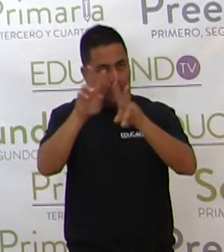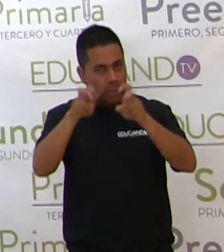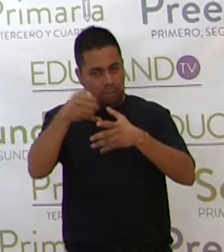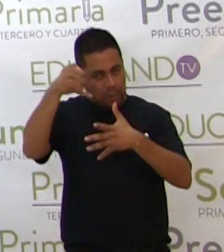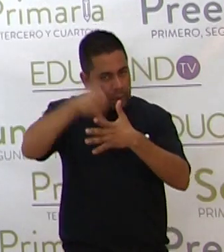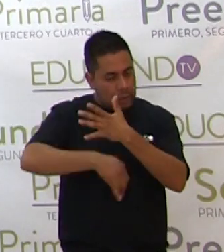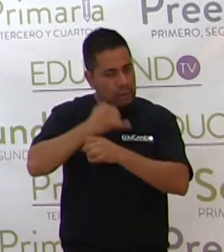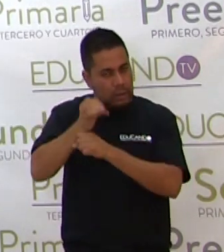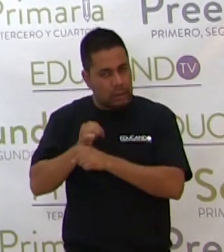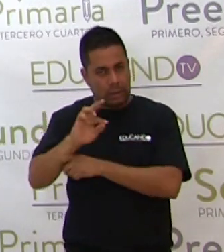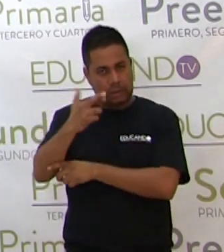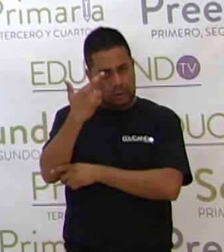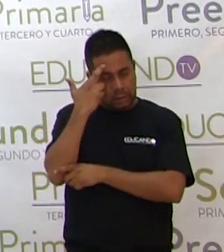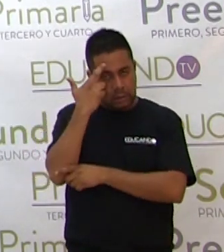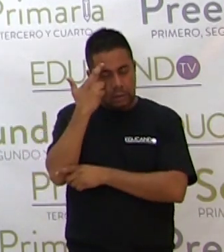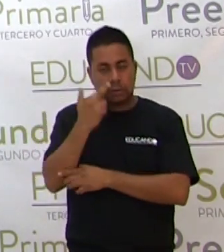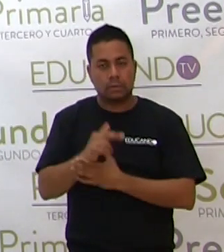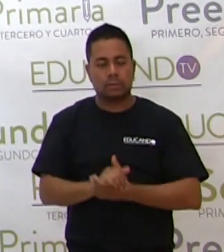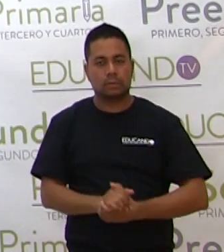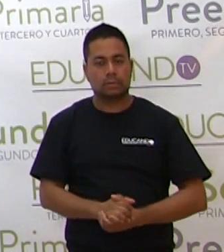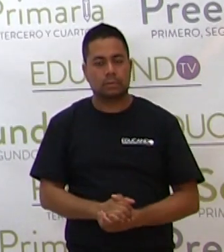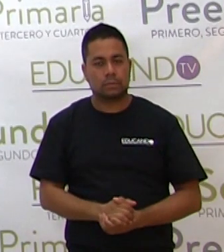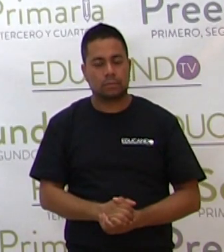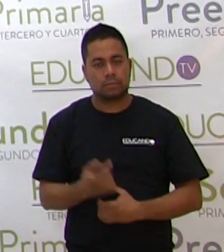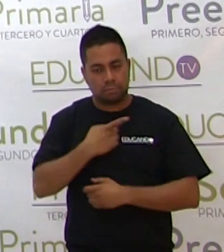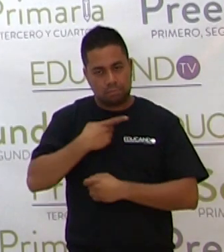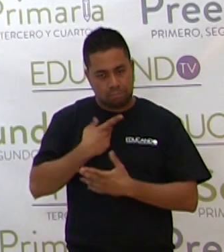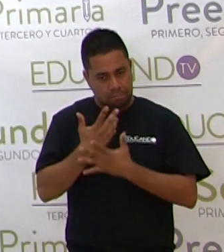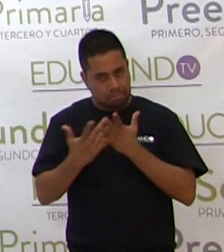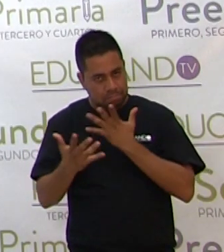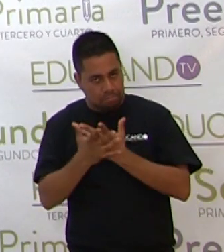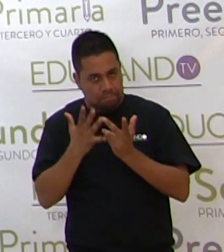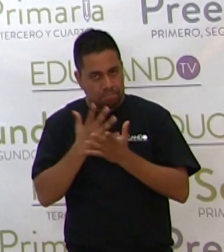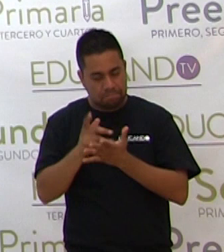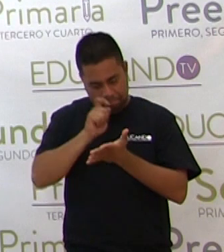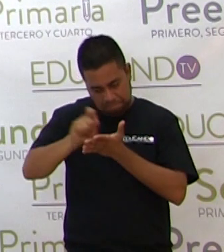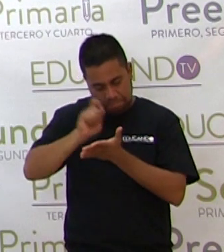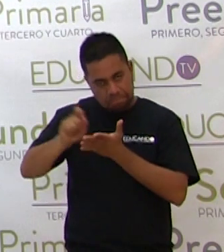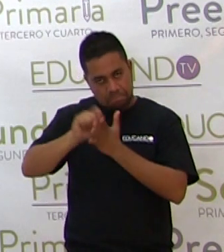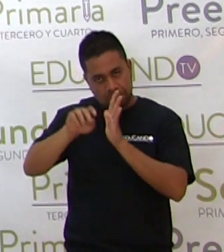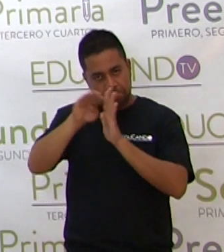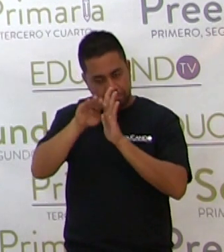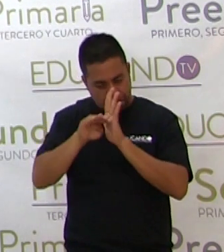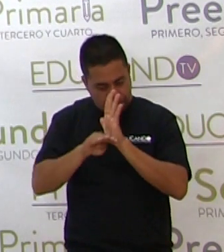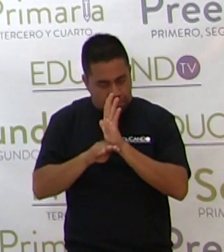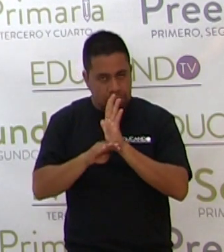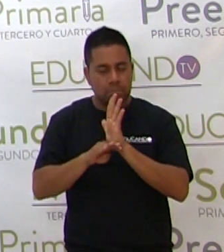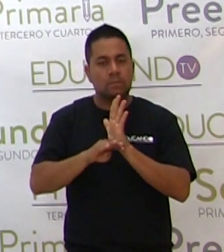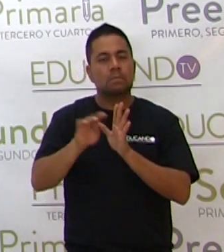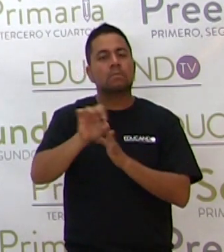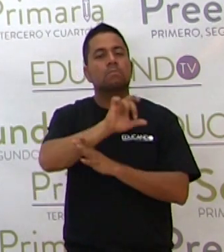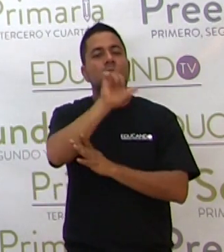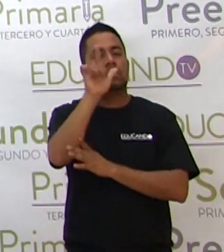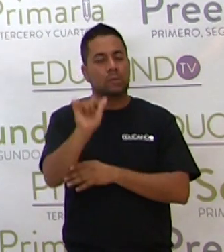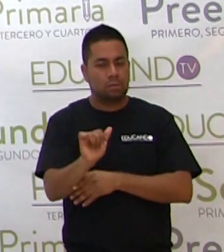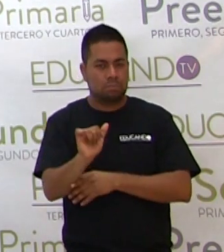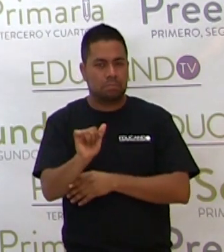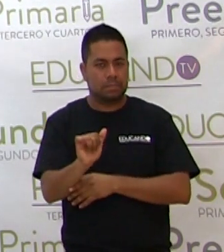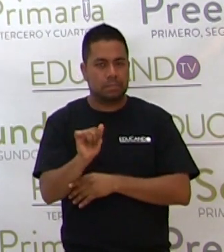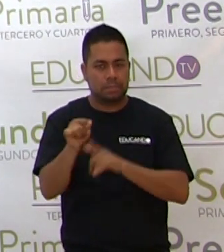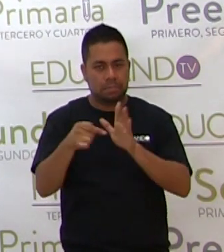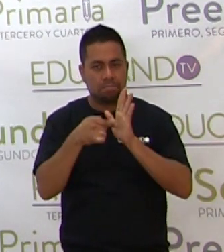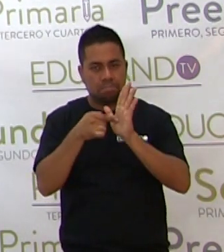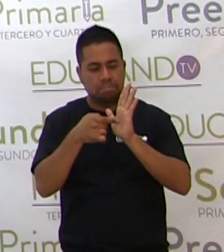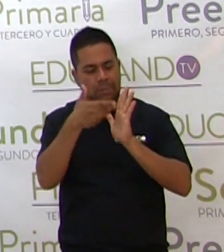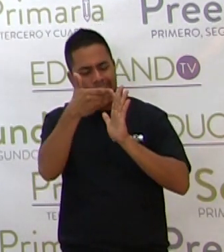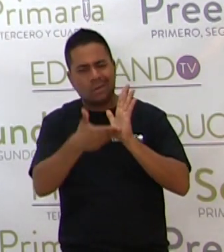porque recuerden tienen que elaborar un guión y van a presentar a la